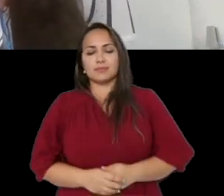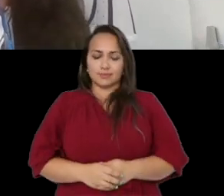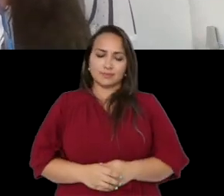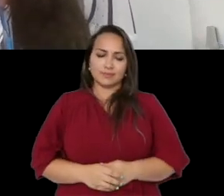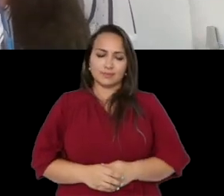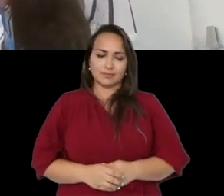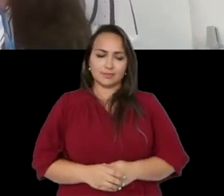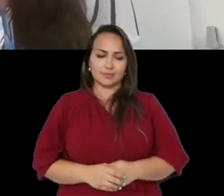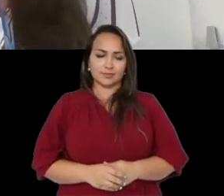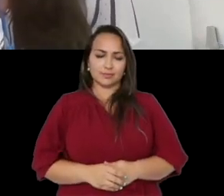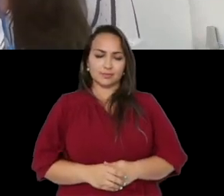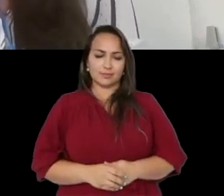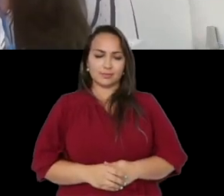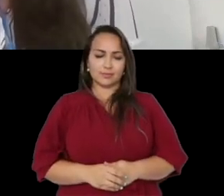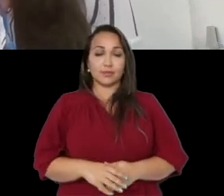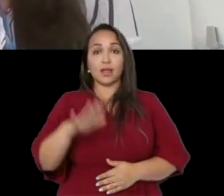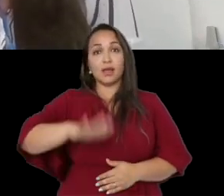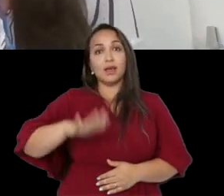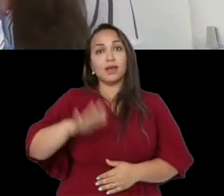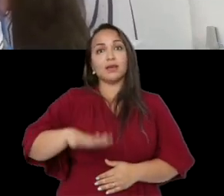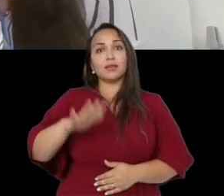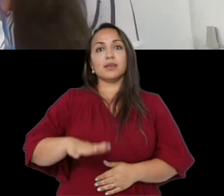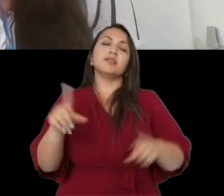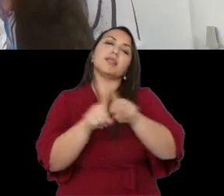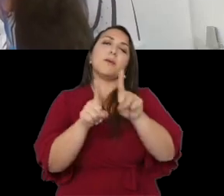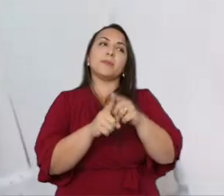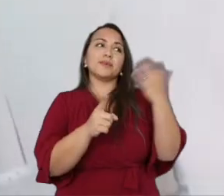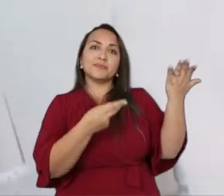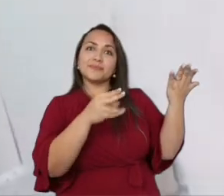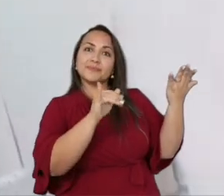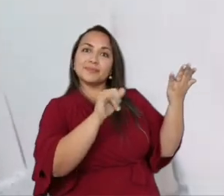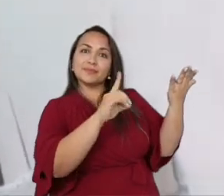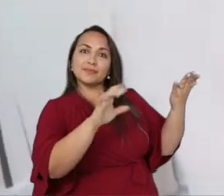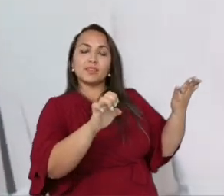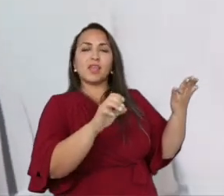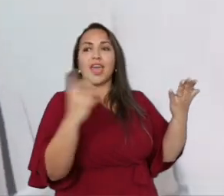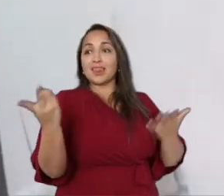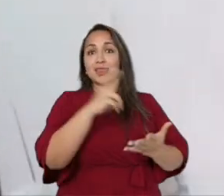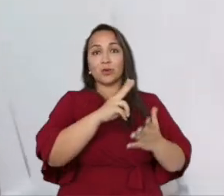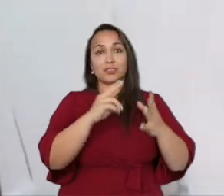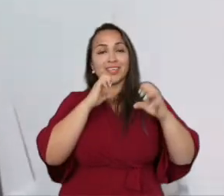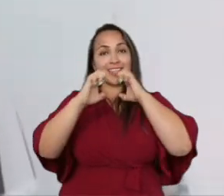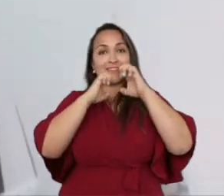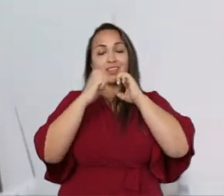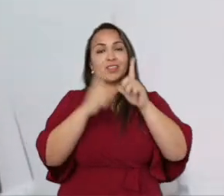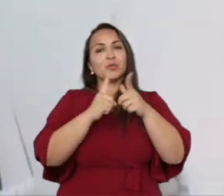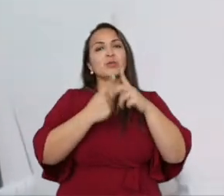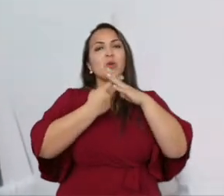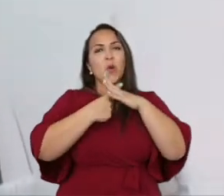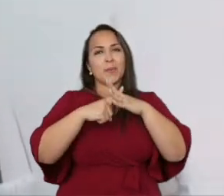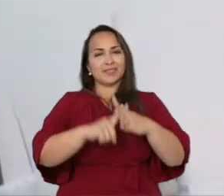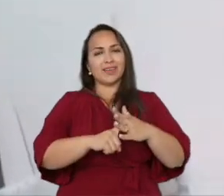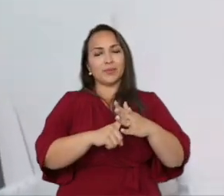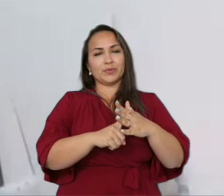de conversatorios, tanto a ti como a ID. Con estas dos entrevistas damos inicio a